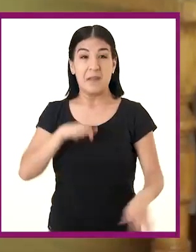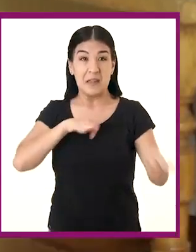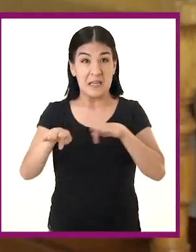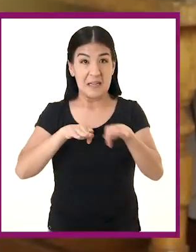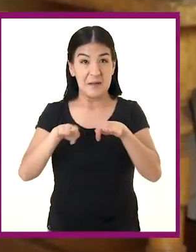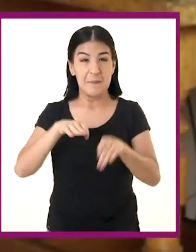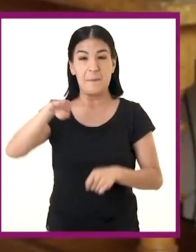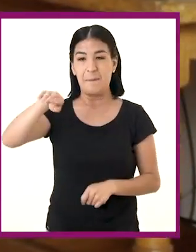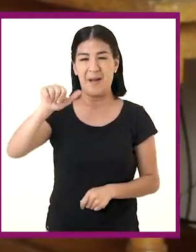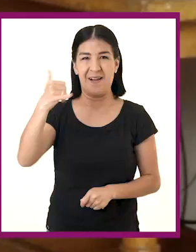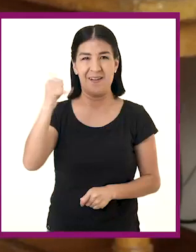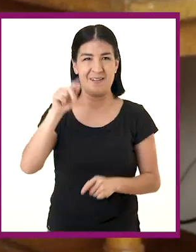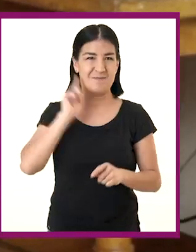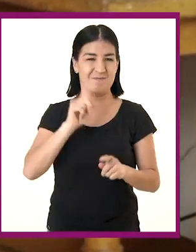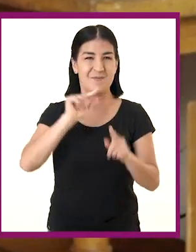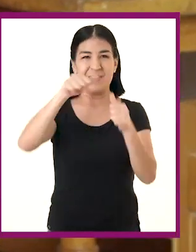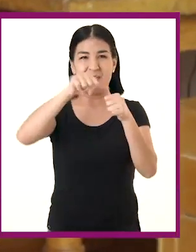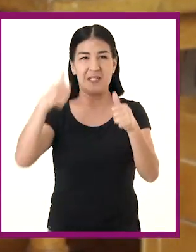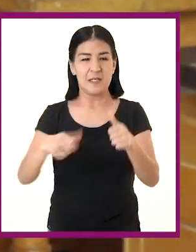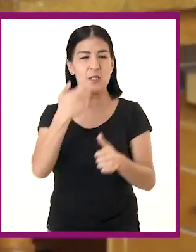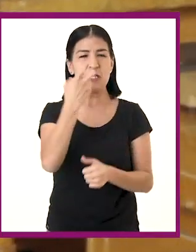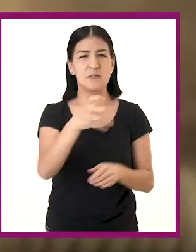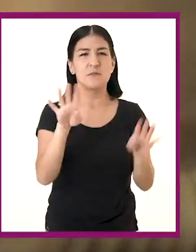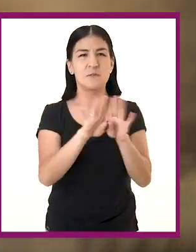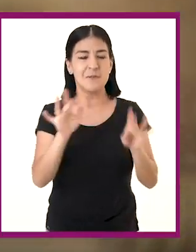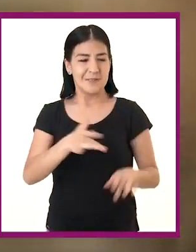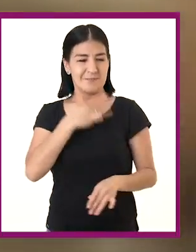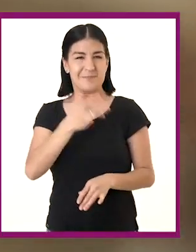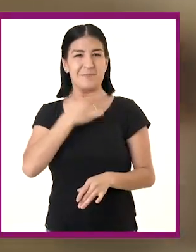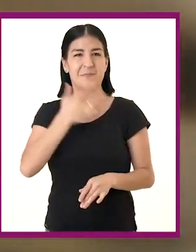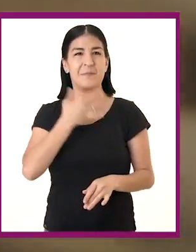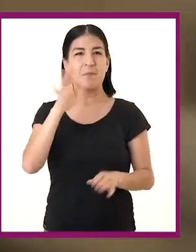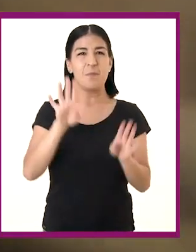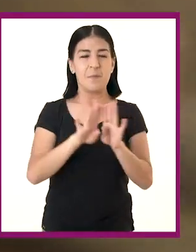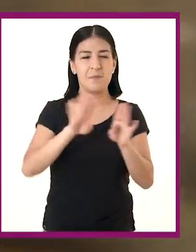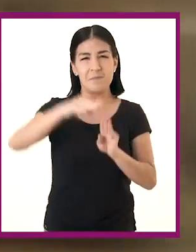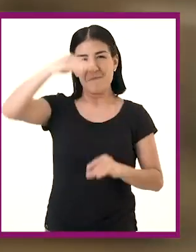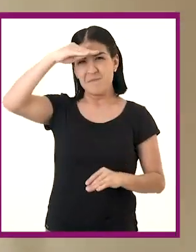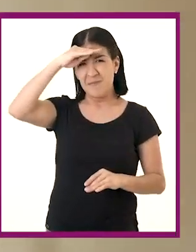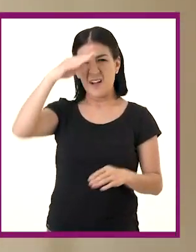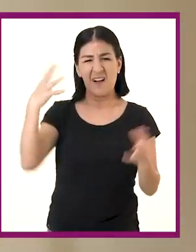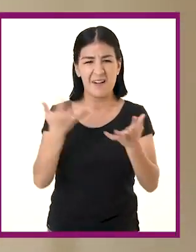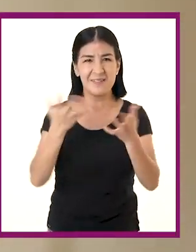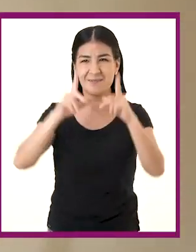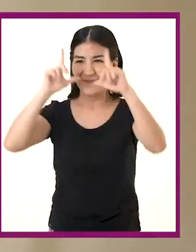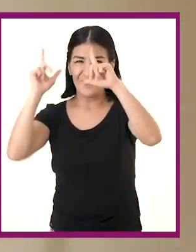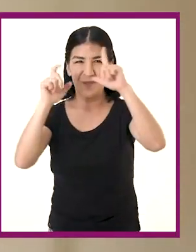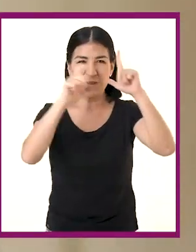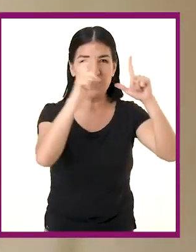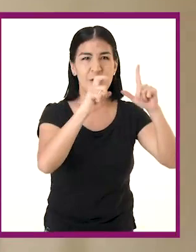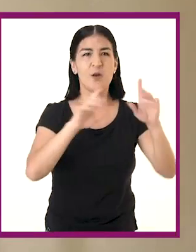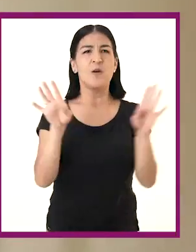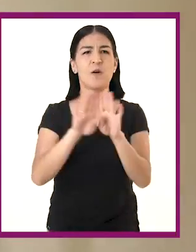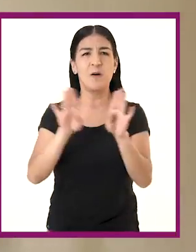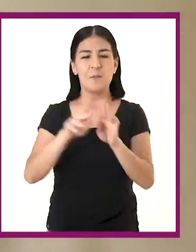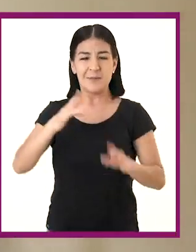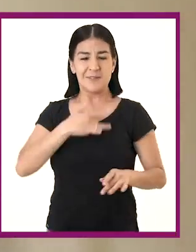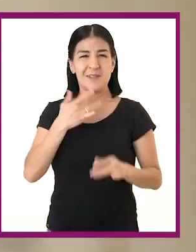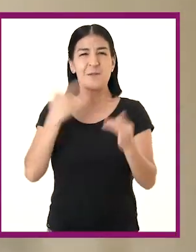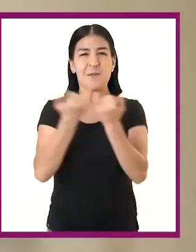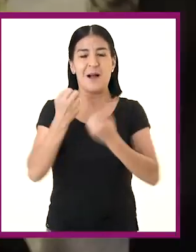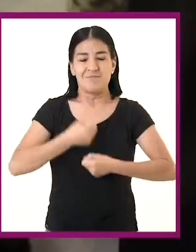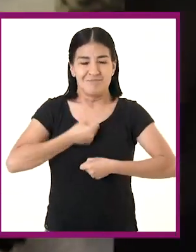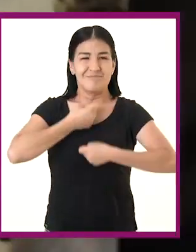El trabajo de Maya Godet parte de la intuición. Lejos de apoyarse en la lógica para realizar sus fotografías, se basa